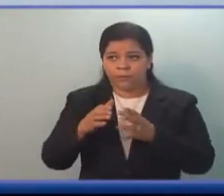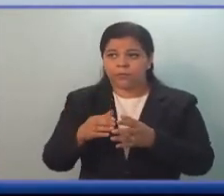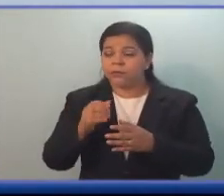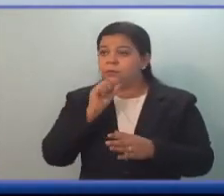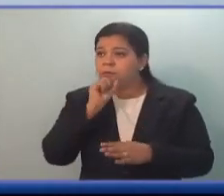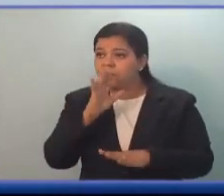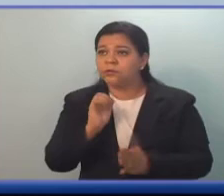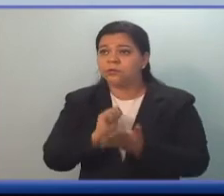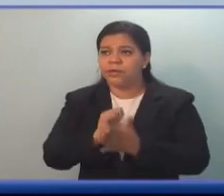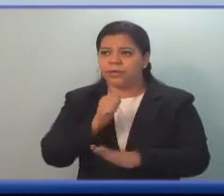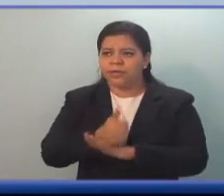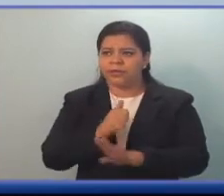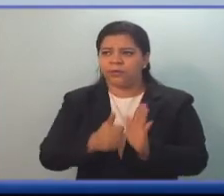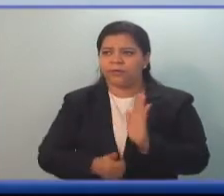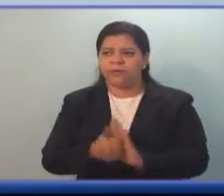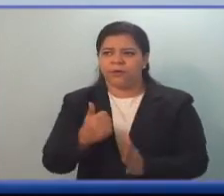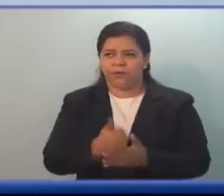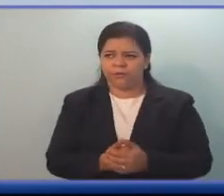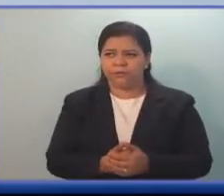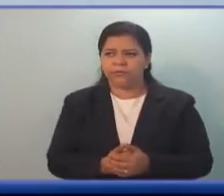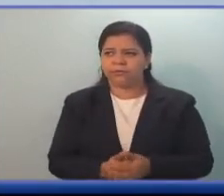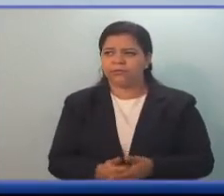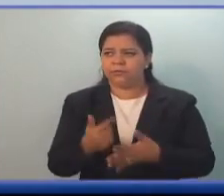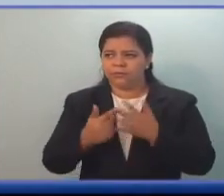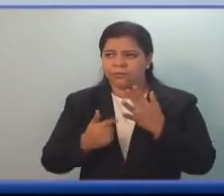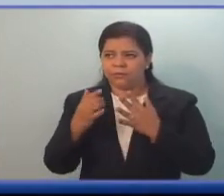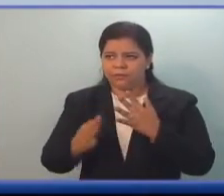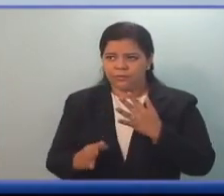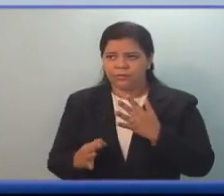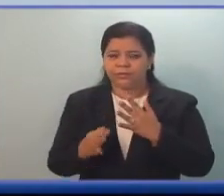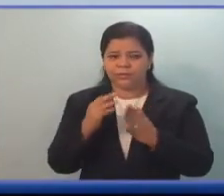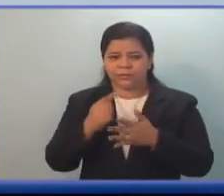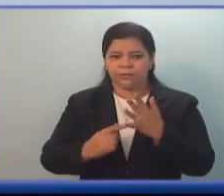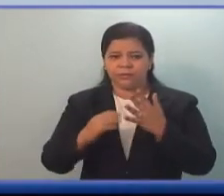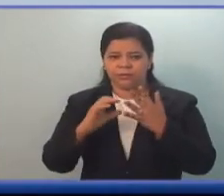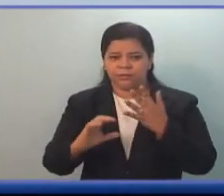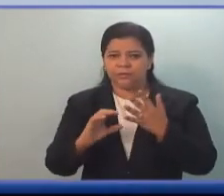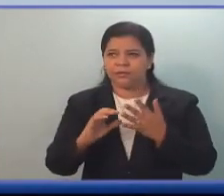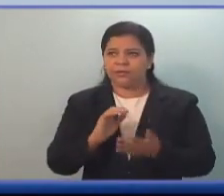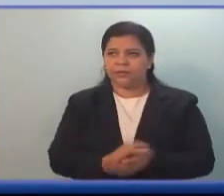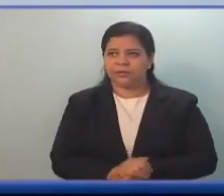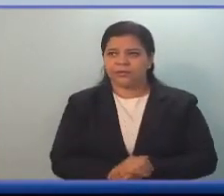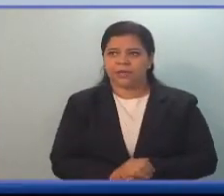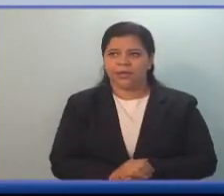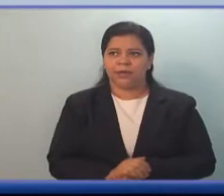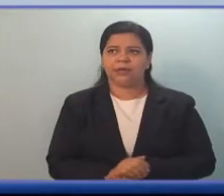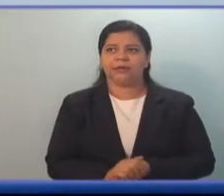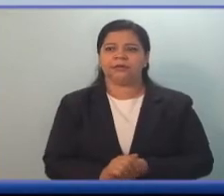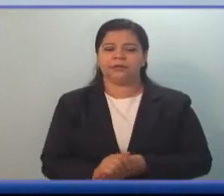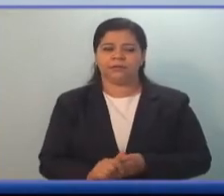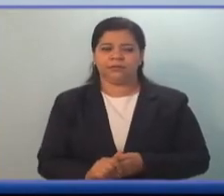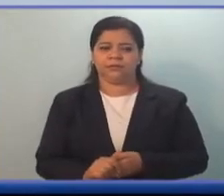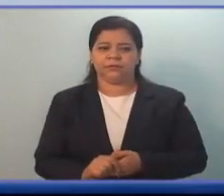crear comisiones y hay que promover al interior de la institución los valores y los principios éticos.